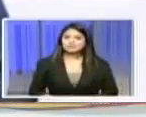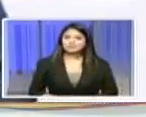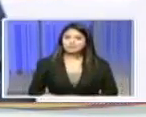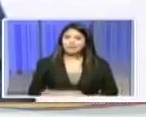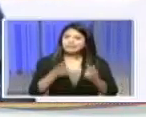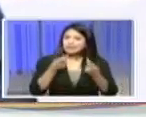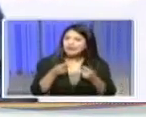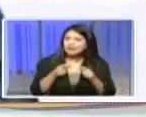Intentar quitarle la vivienda a